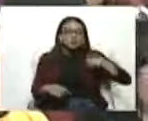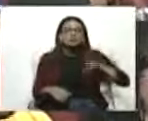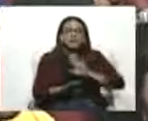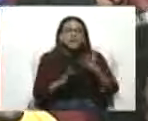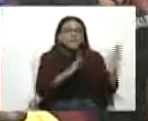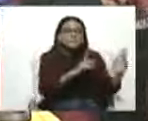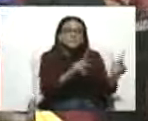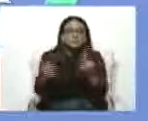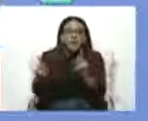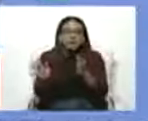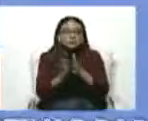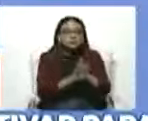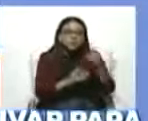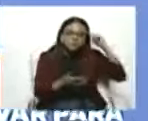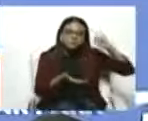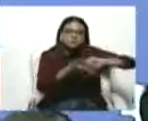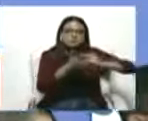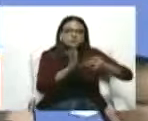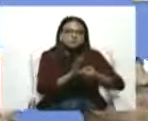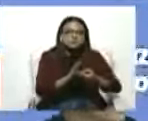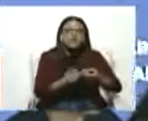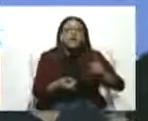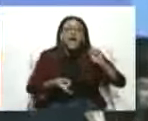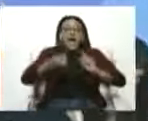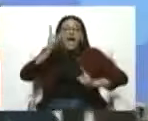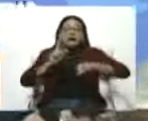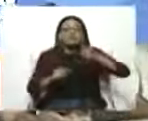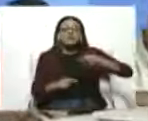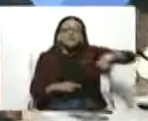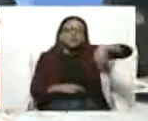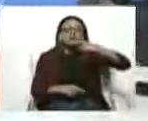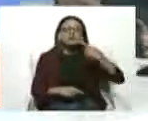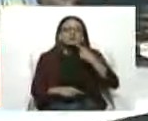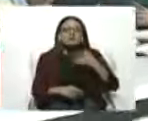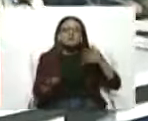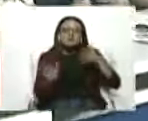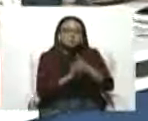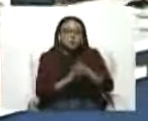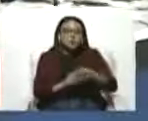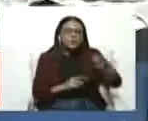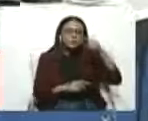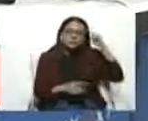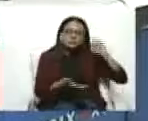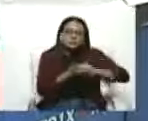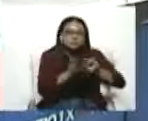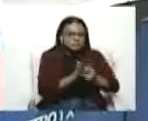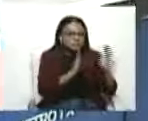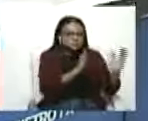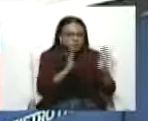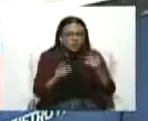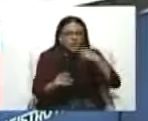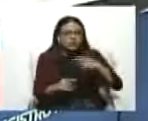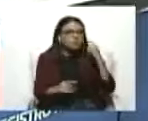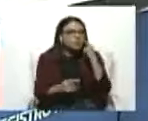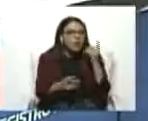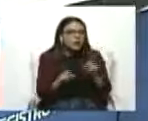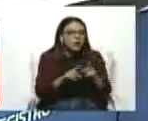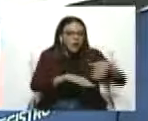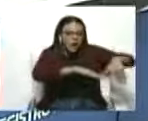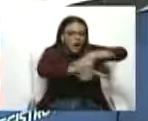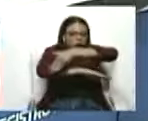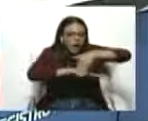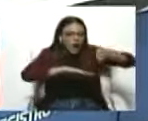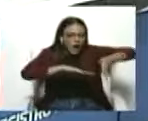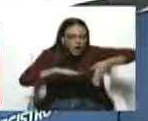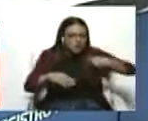rogando, y podemos orar. A veces lo decimos. Nos organizamos en cada calle, en cada comunidad de